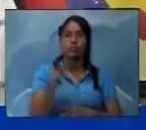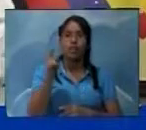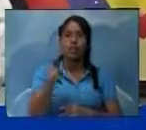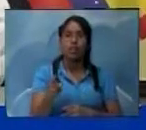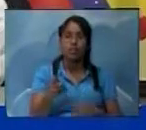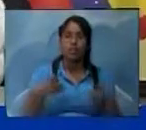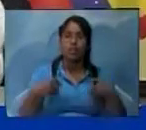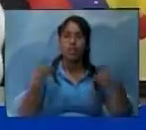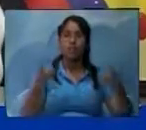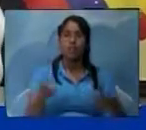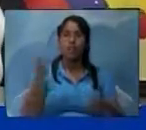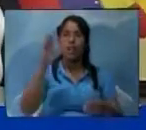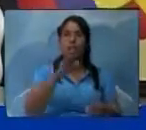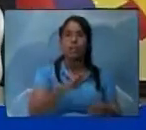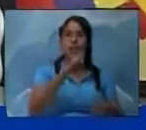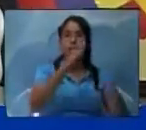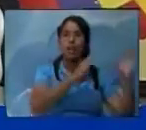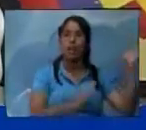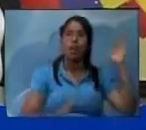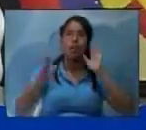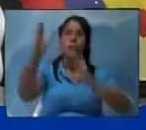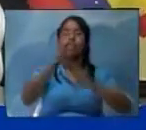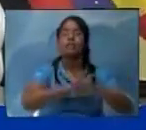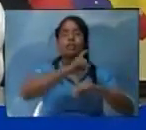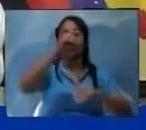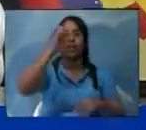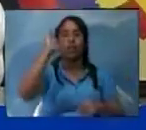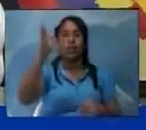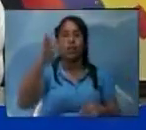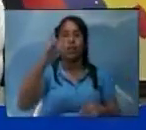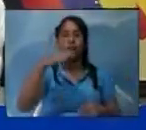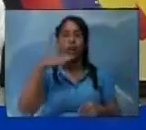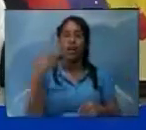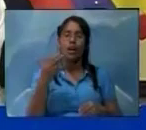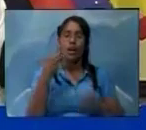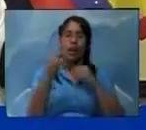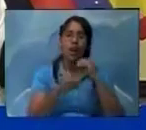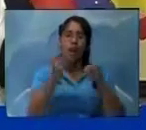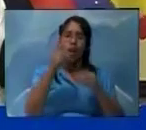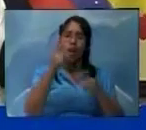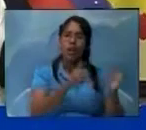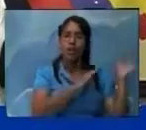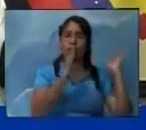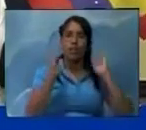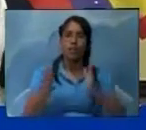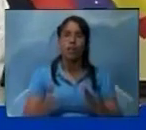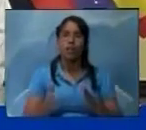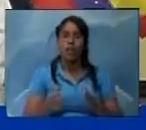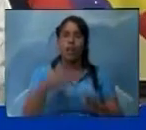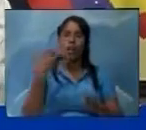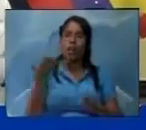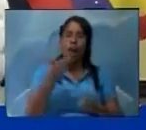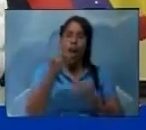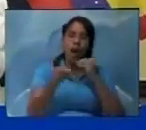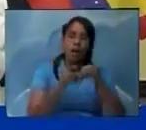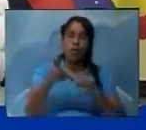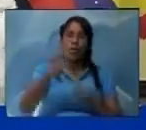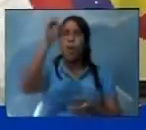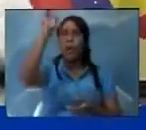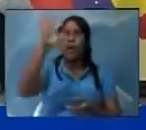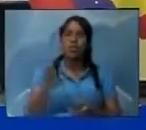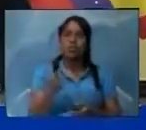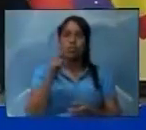Ellos debían estar en la presencia de Dios. ¿Qué hace un evangélico? ¿Qué hace un